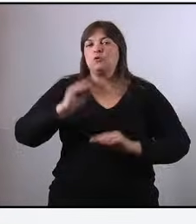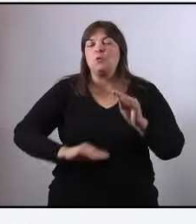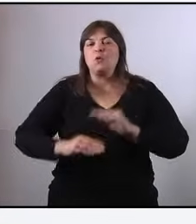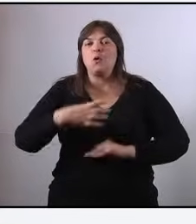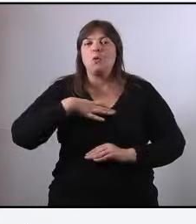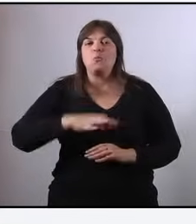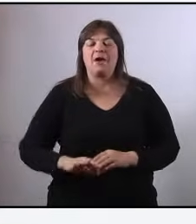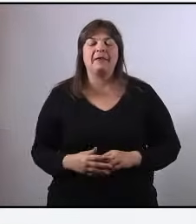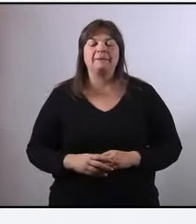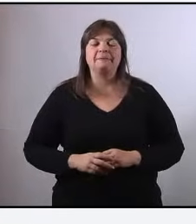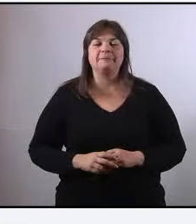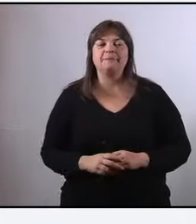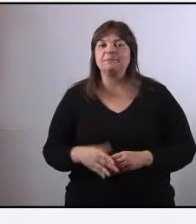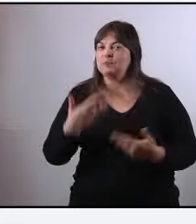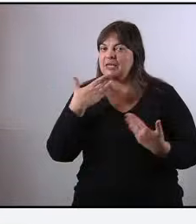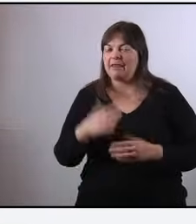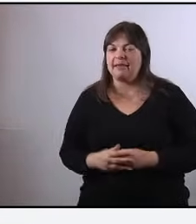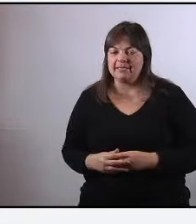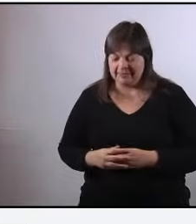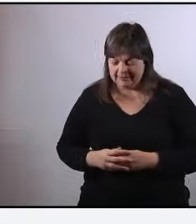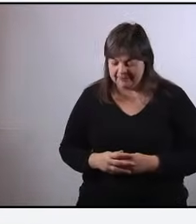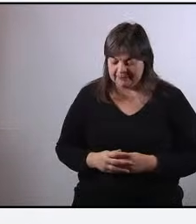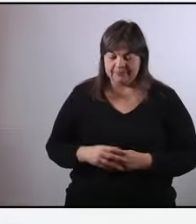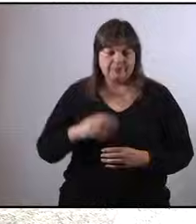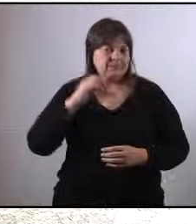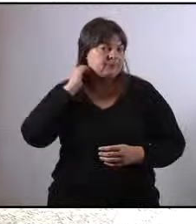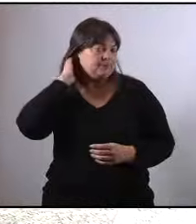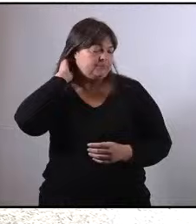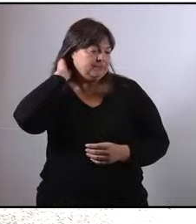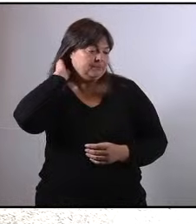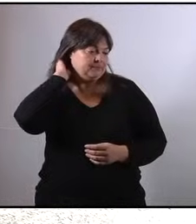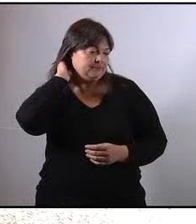que deseen formular. Muchísimas gracias.